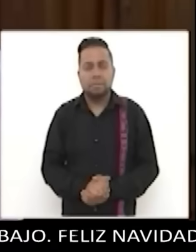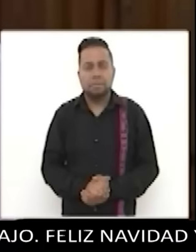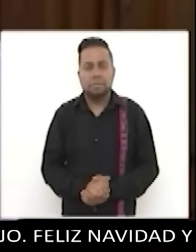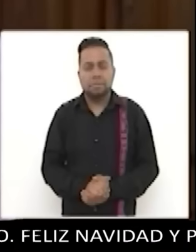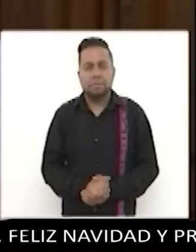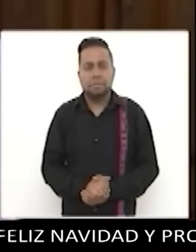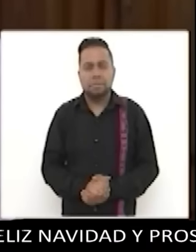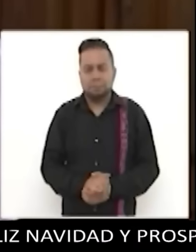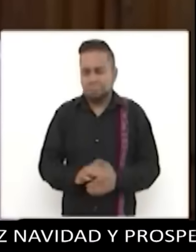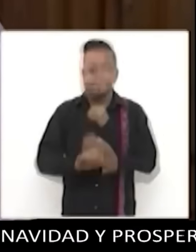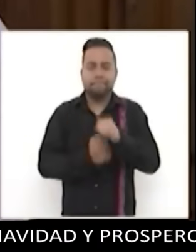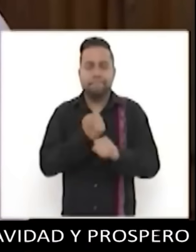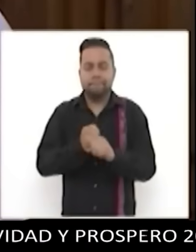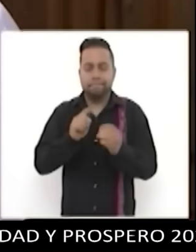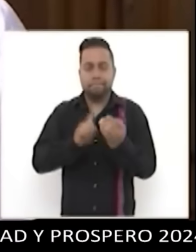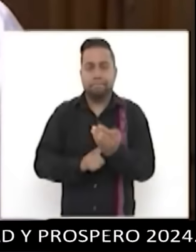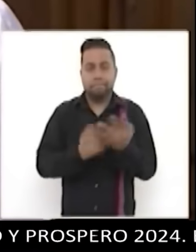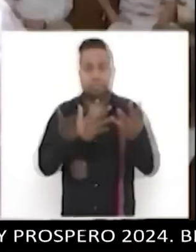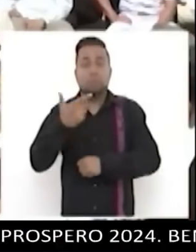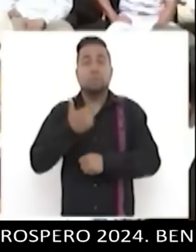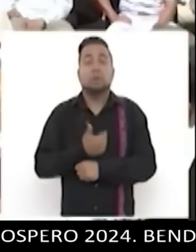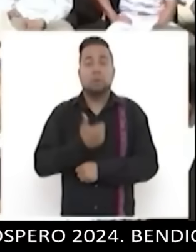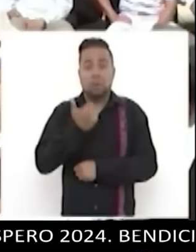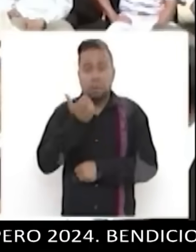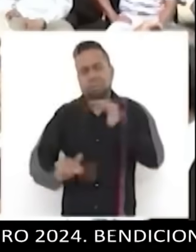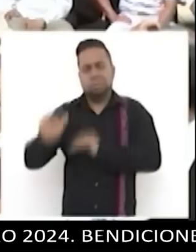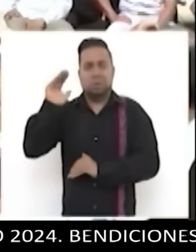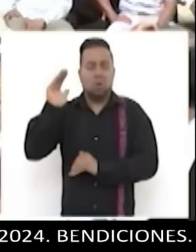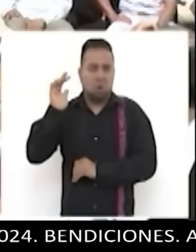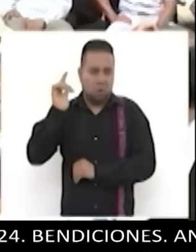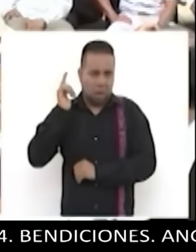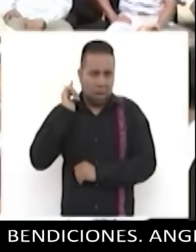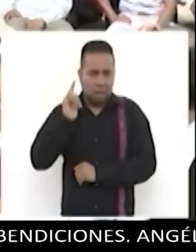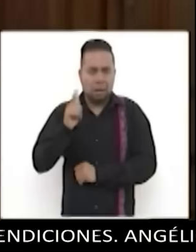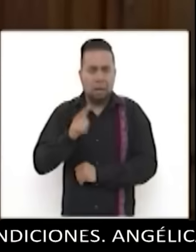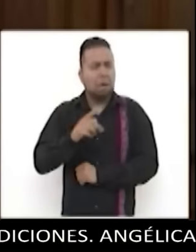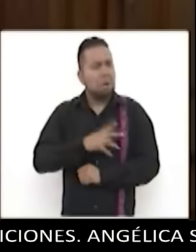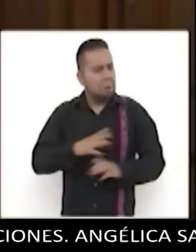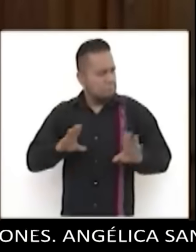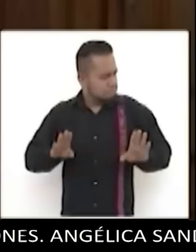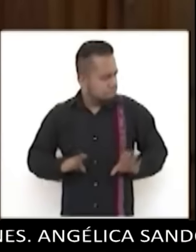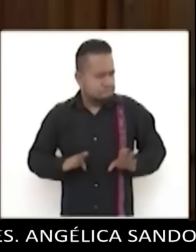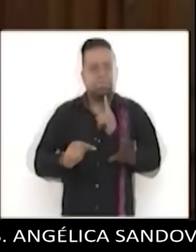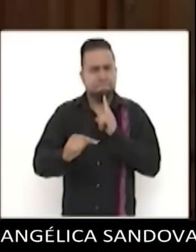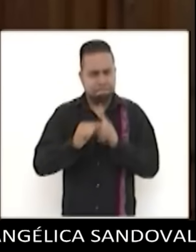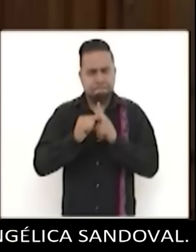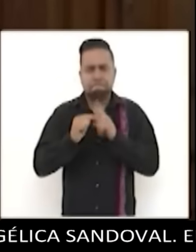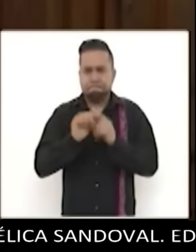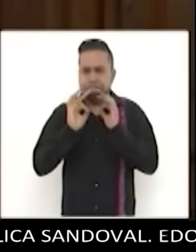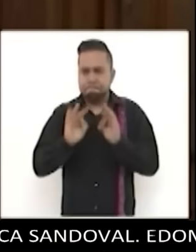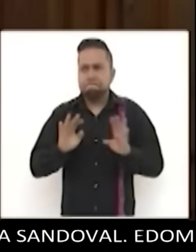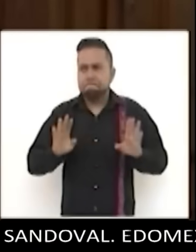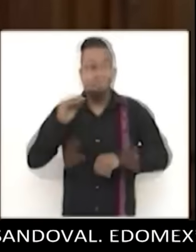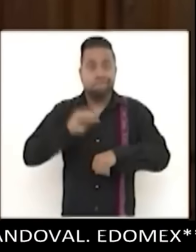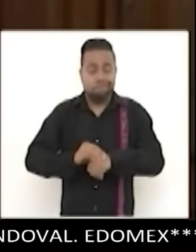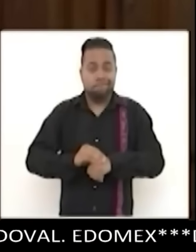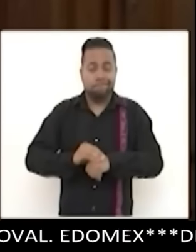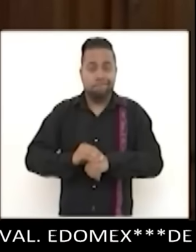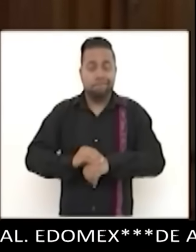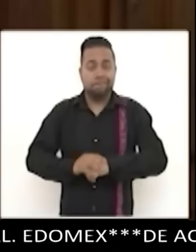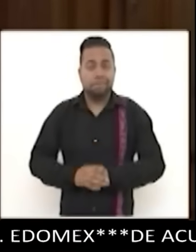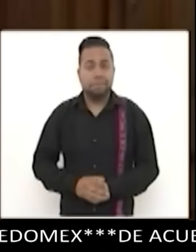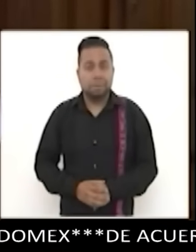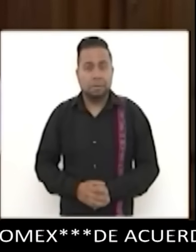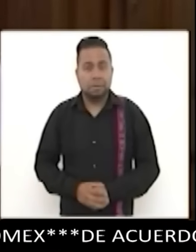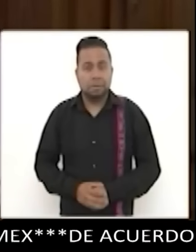en 1907, y queremos tener éxito. Hay condiciones inmejorables para lograrlo. Y